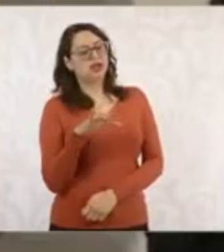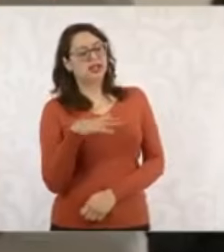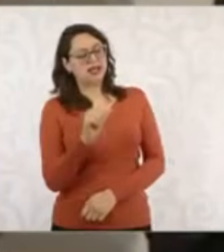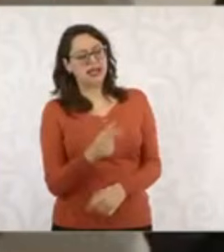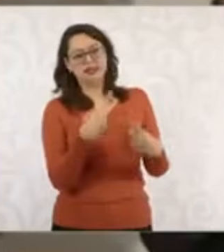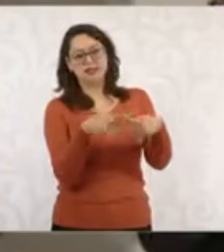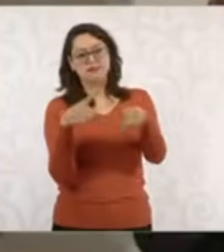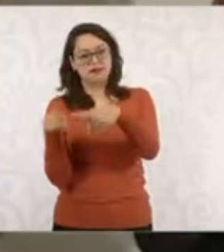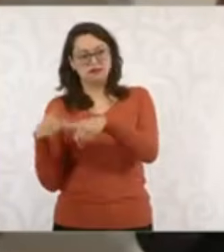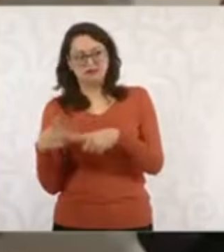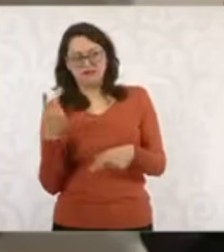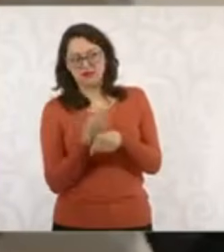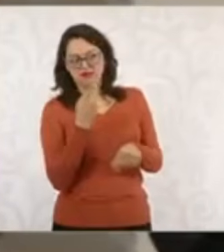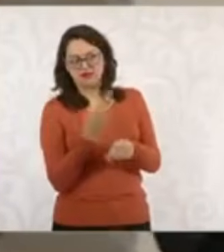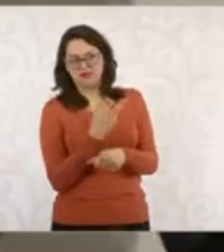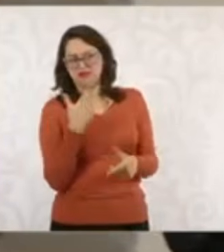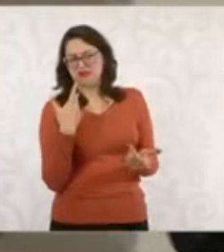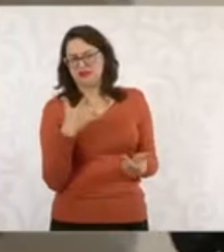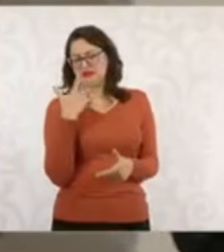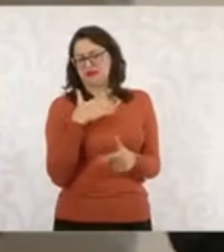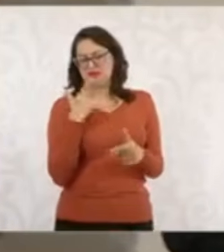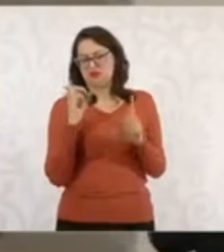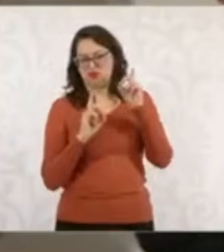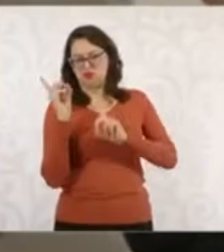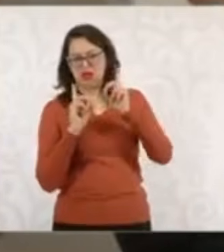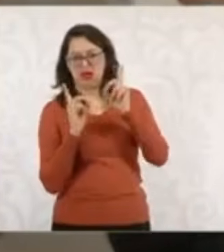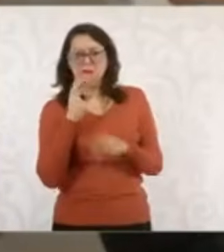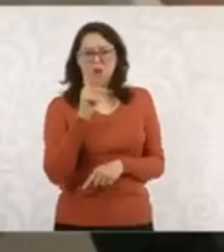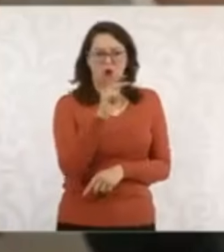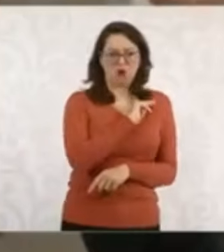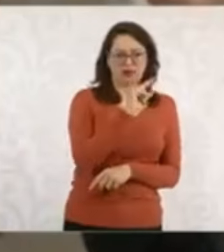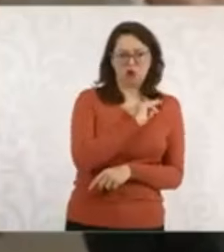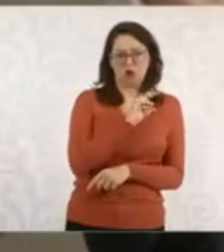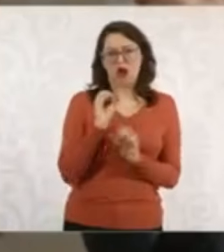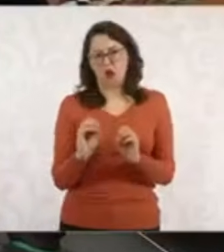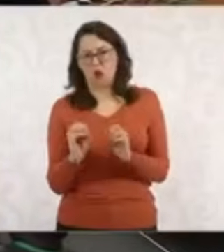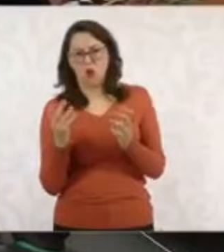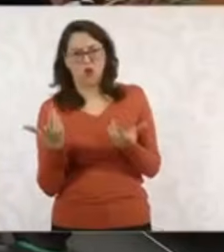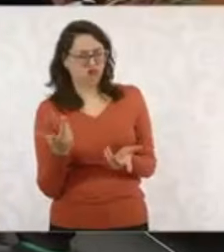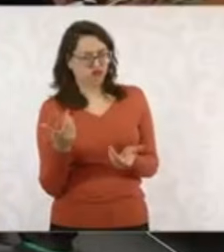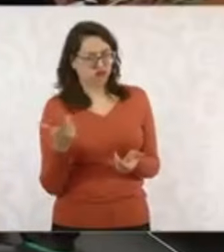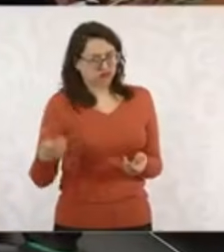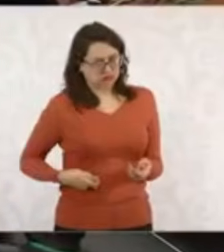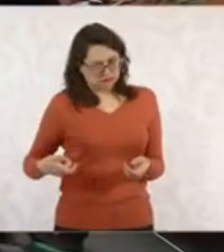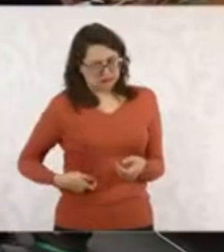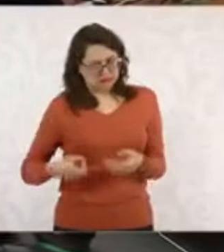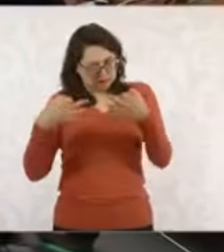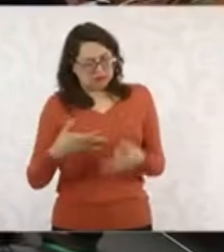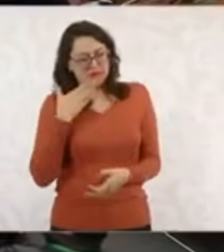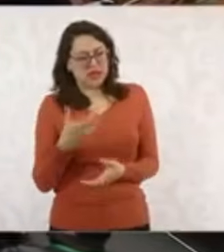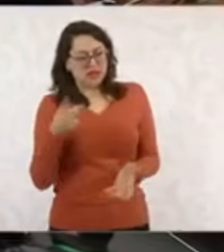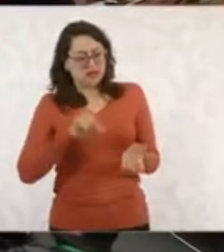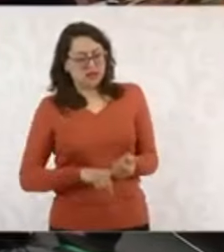diabetes, qué tan efectivas pueden ser en comparación con algunas que se venden en la industria farmacéutica privada. Como primera pregunta. Sí.